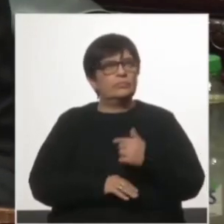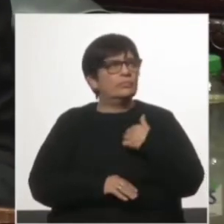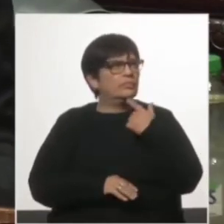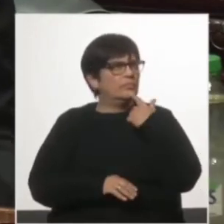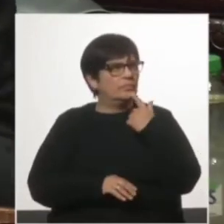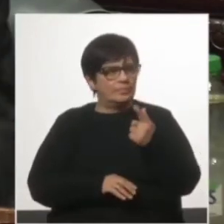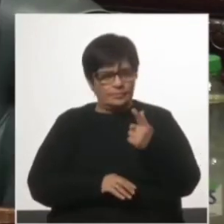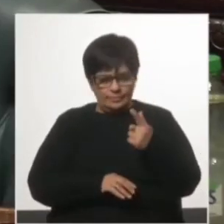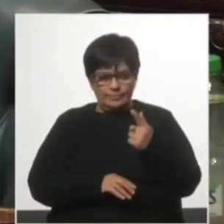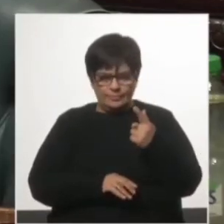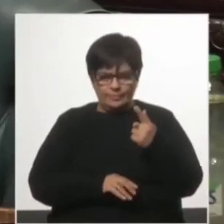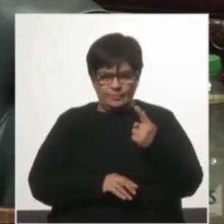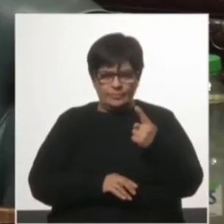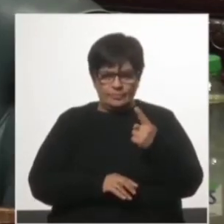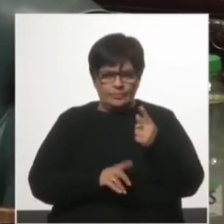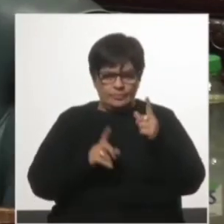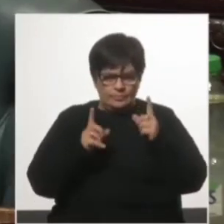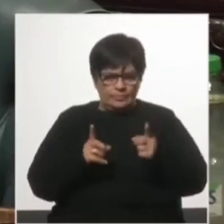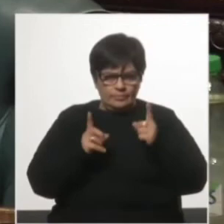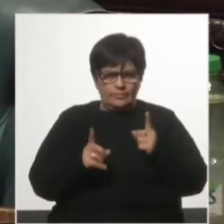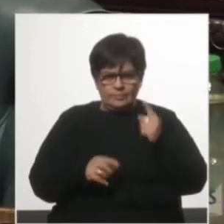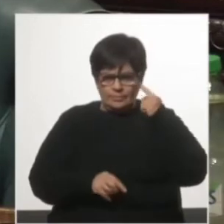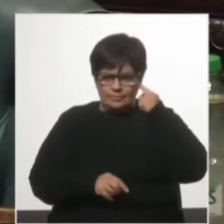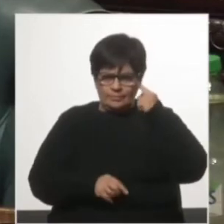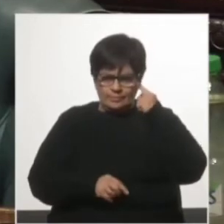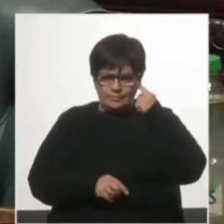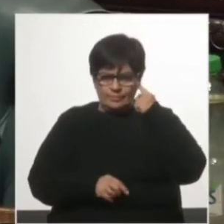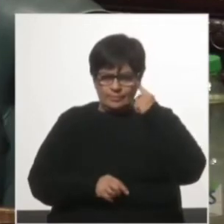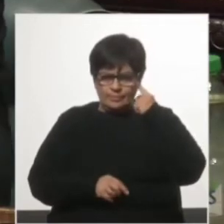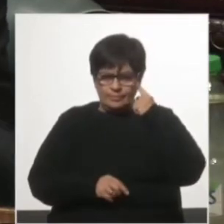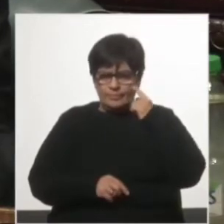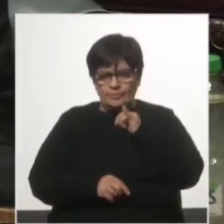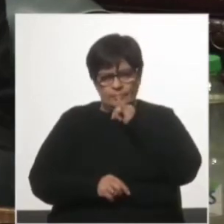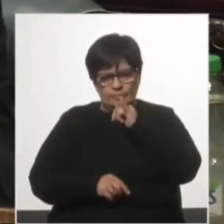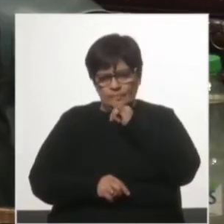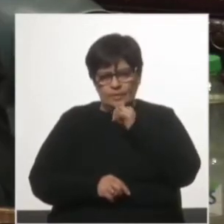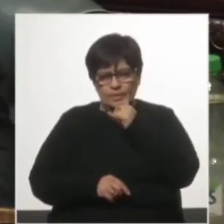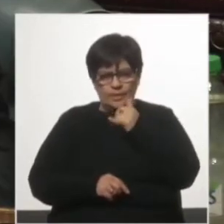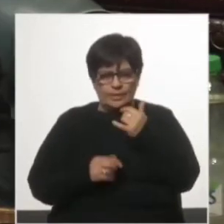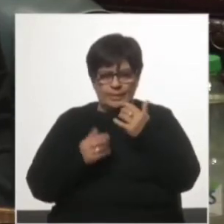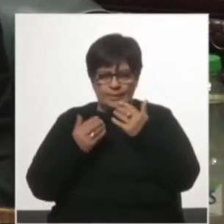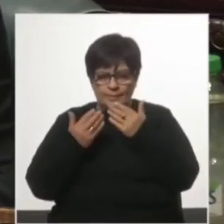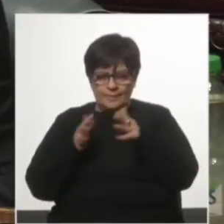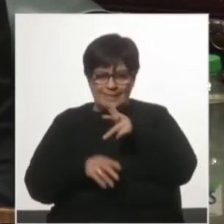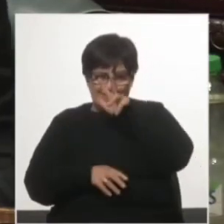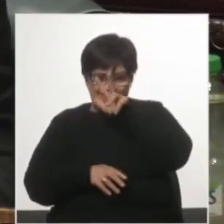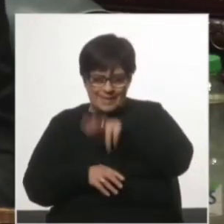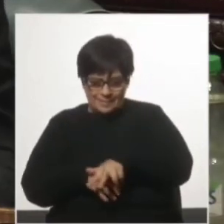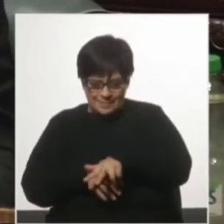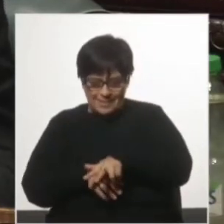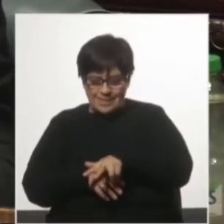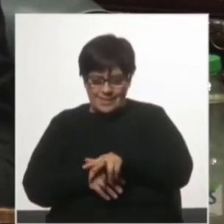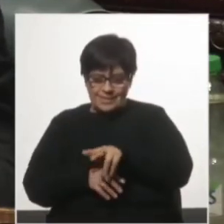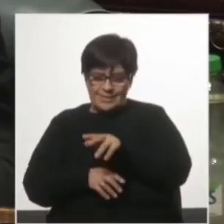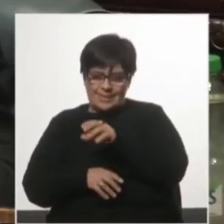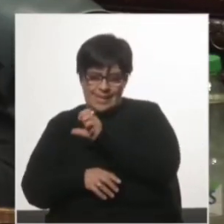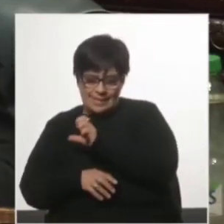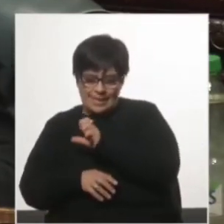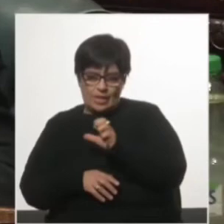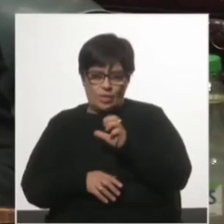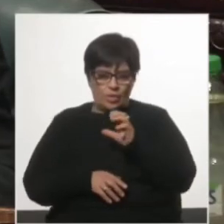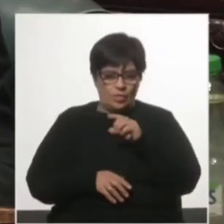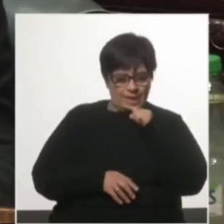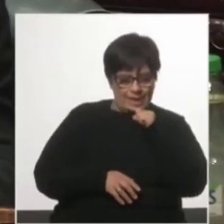que, considerando incluso los datos de lo que se lleva el primer trimestre, sobre todo del año 2021,